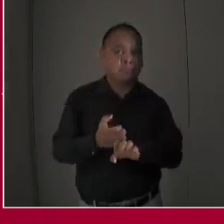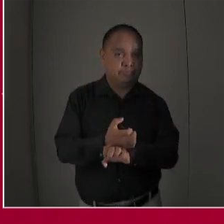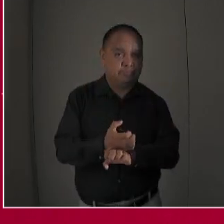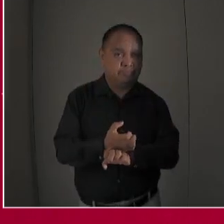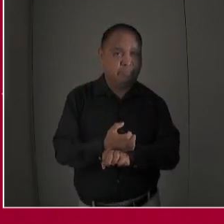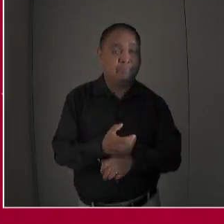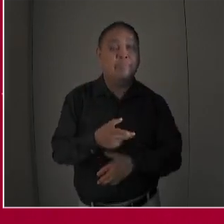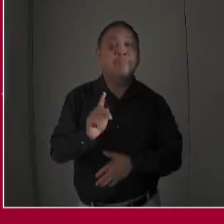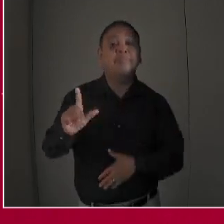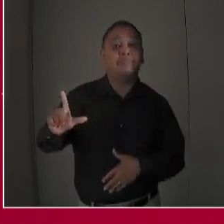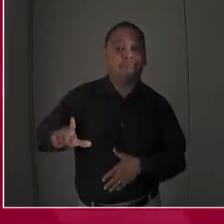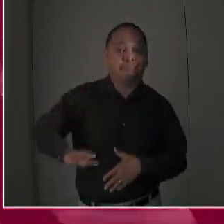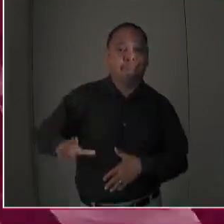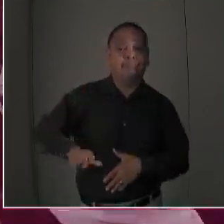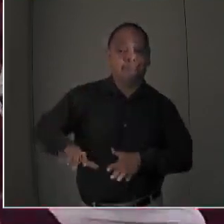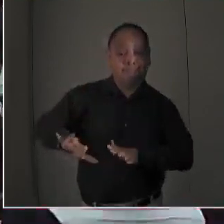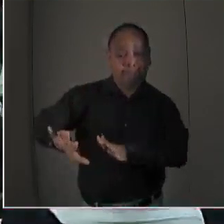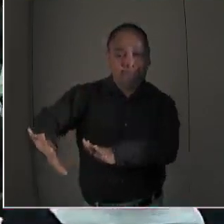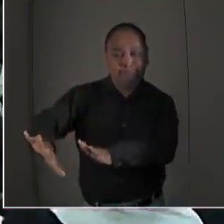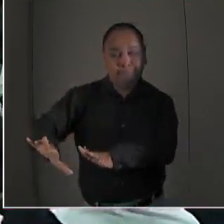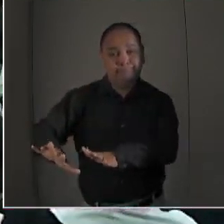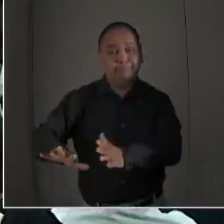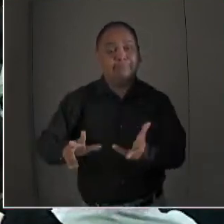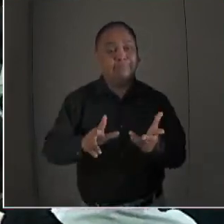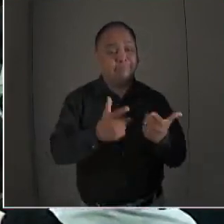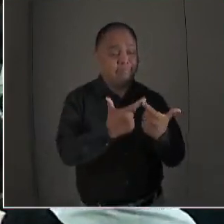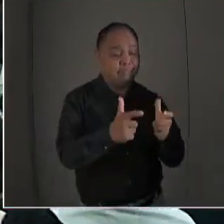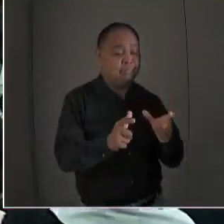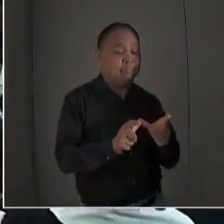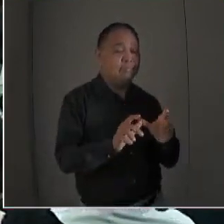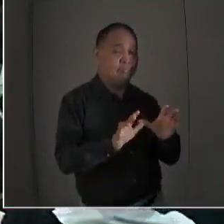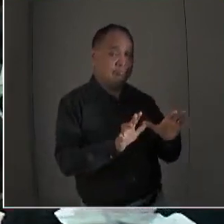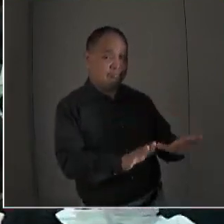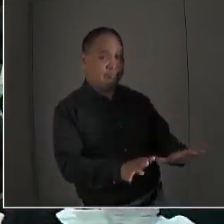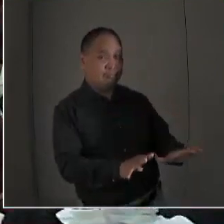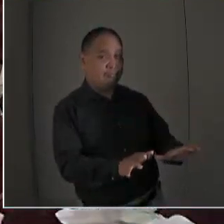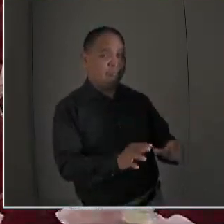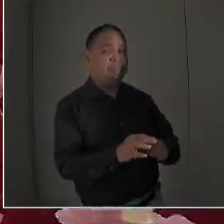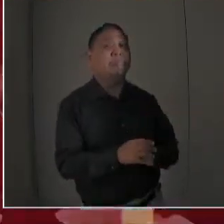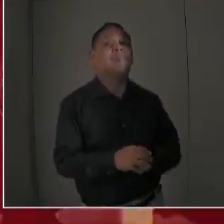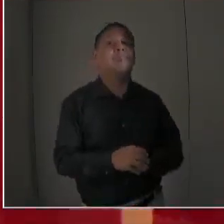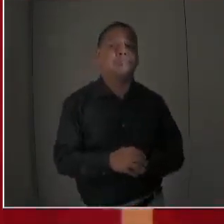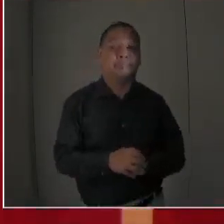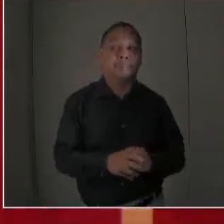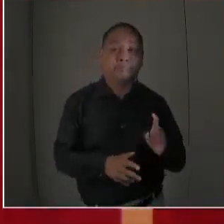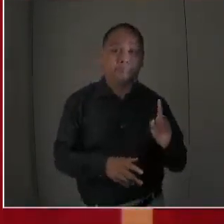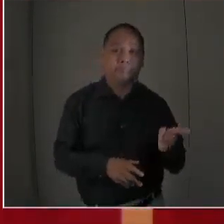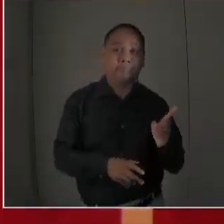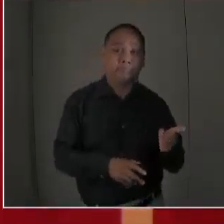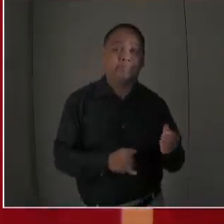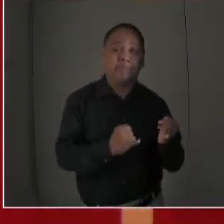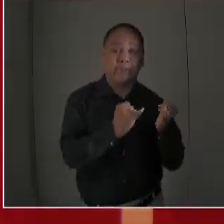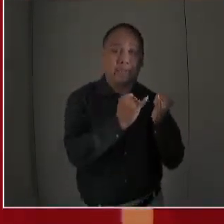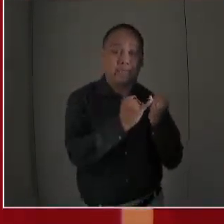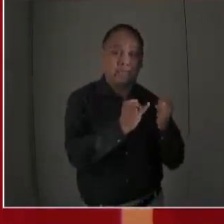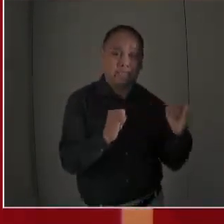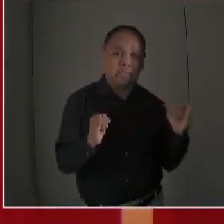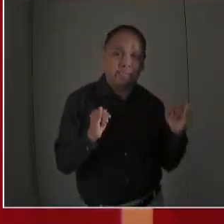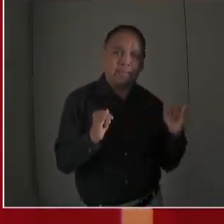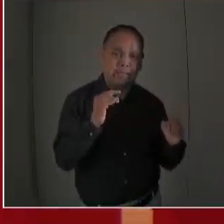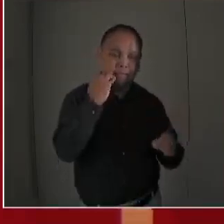gobierno es el gobierno y el partido es el partido. El partido debe actuar con independencia y asumir